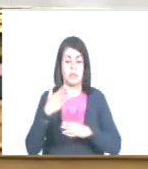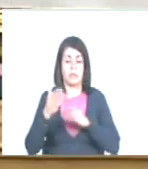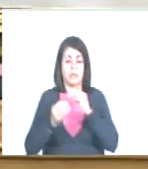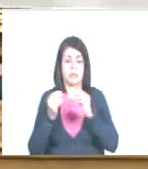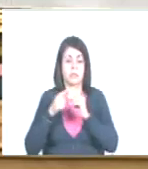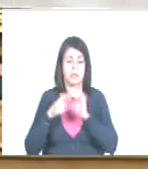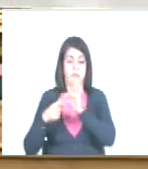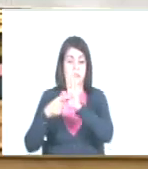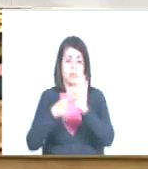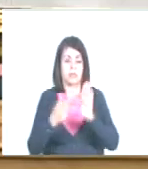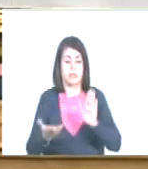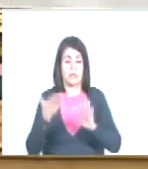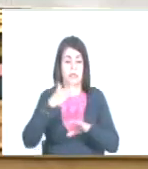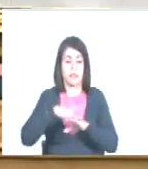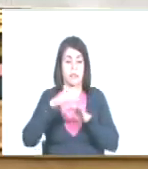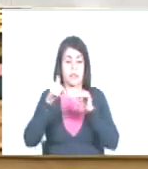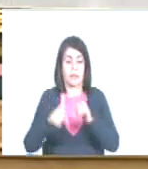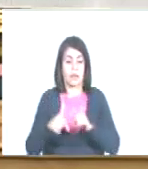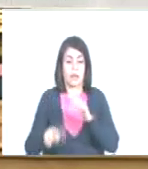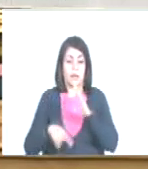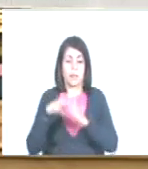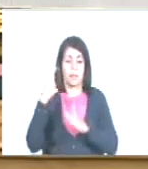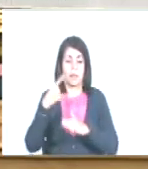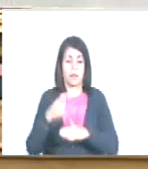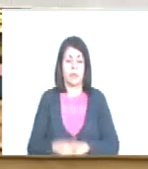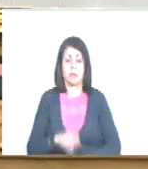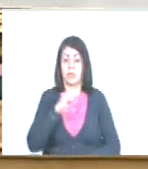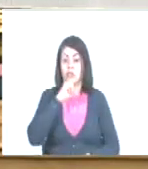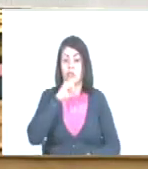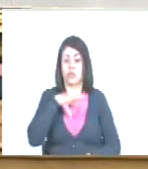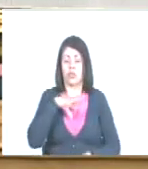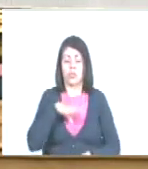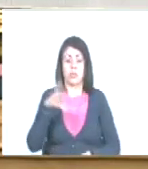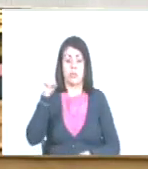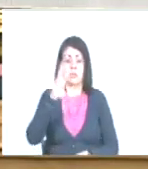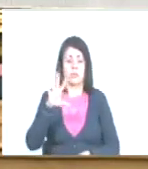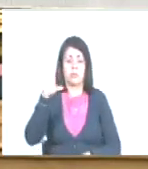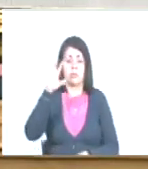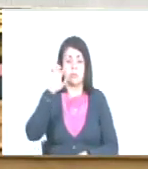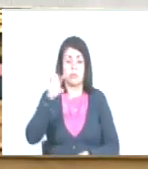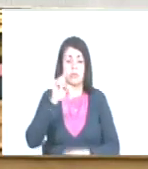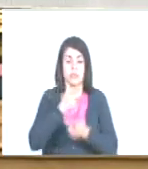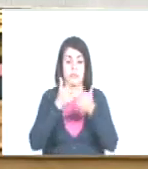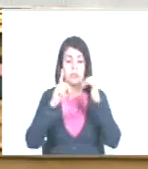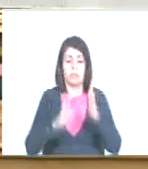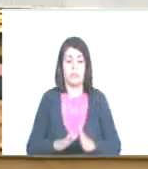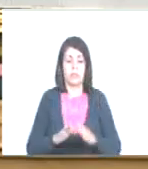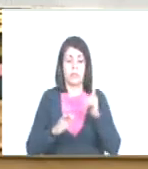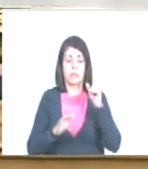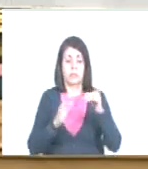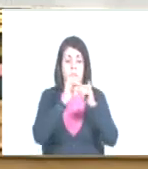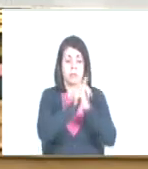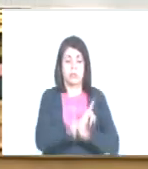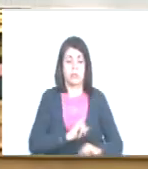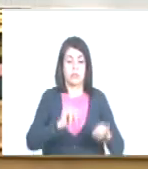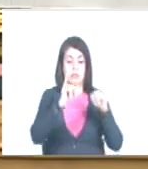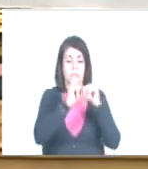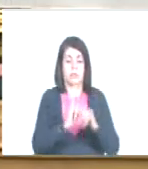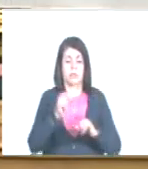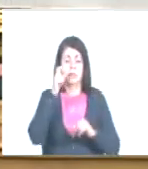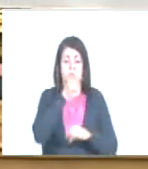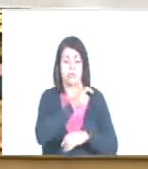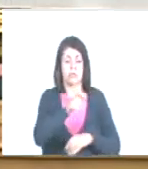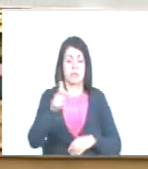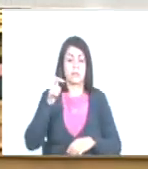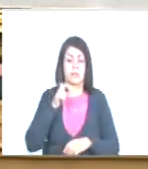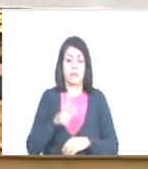herramientas fundamentales y por primera vez en la historia de Venezuela, la libertad, la independencia, la